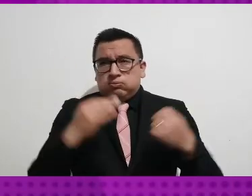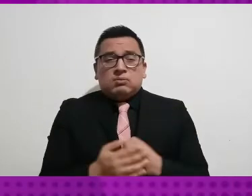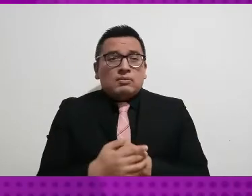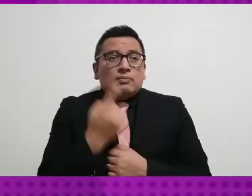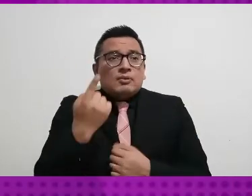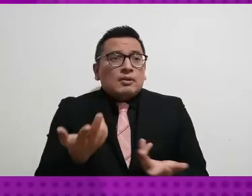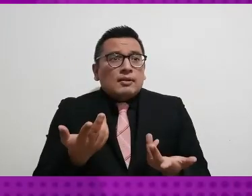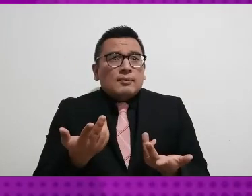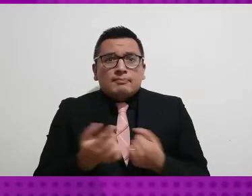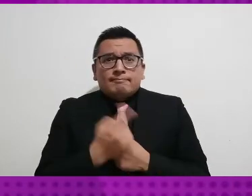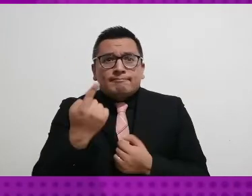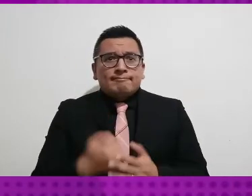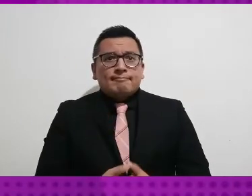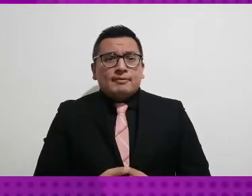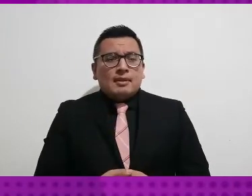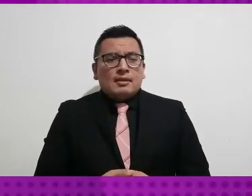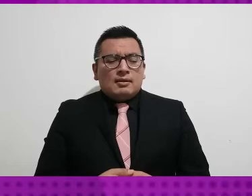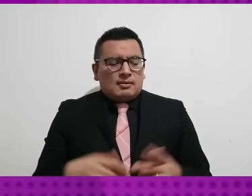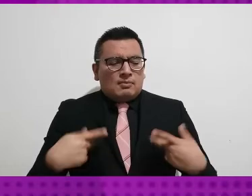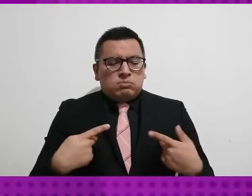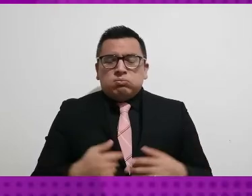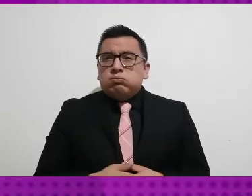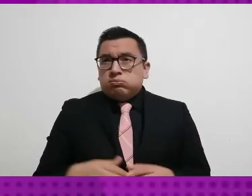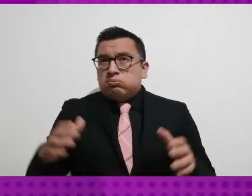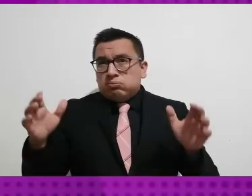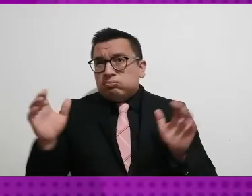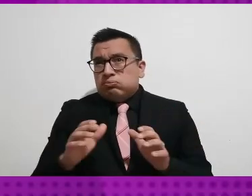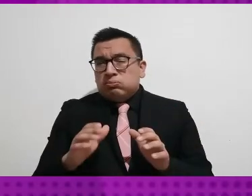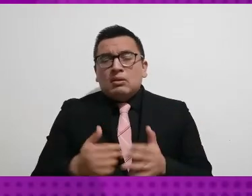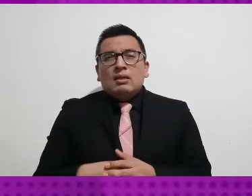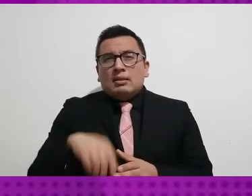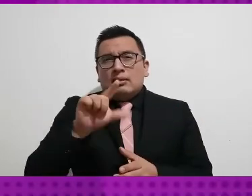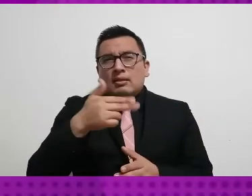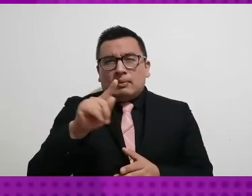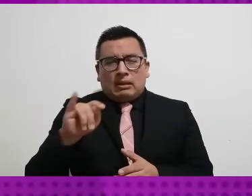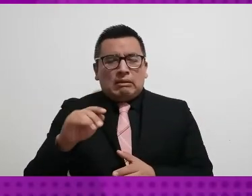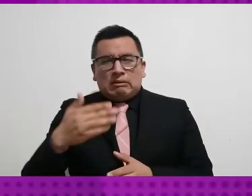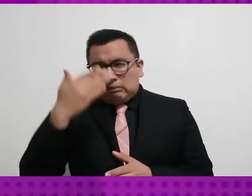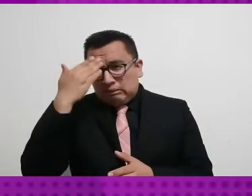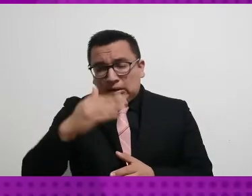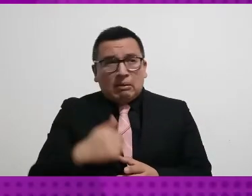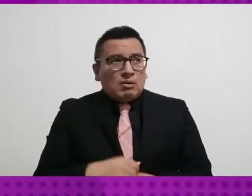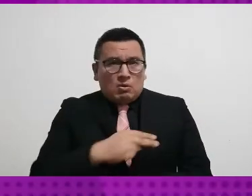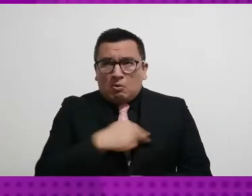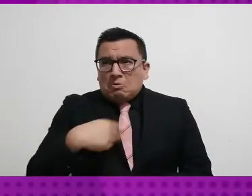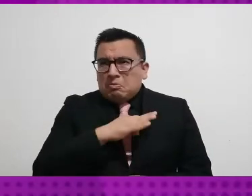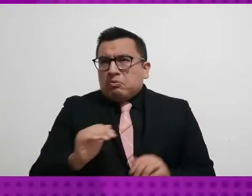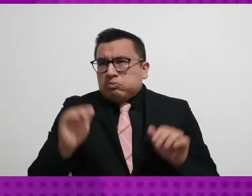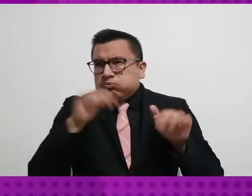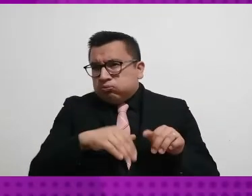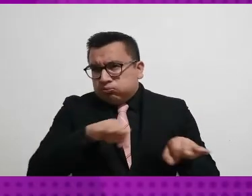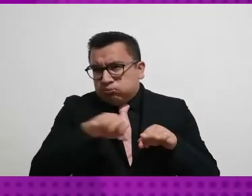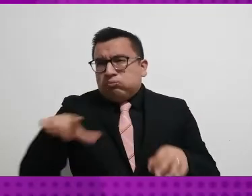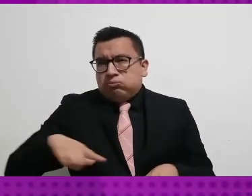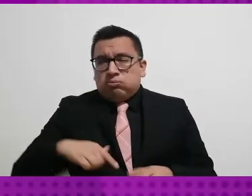¿Por qué? Porque es importante también que las personas de la diversidad sepan que pueden ocupar puestos públicos. Antes era muy mal visto que una